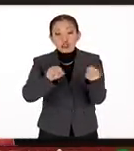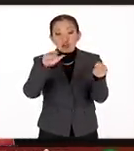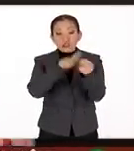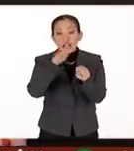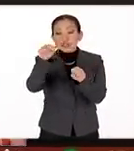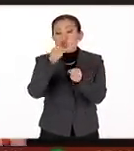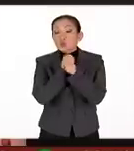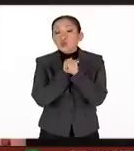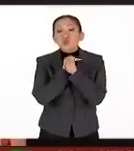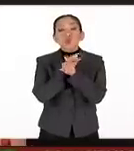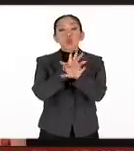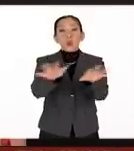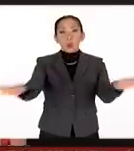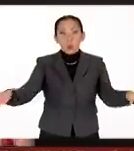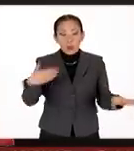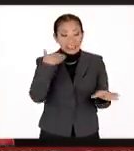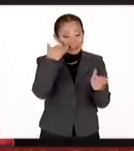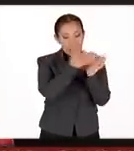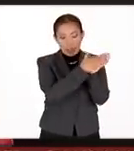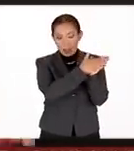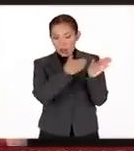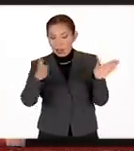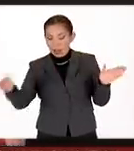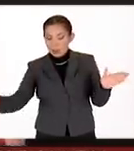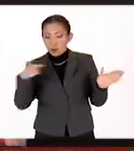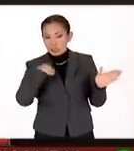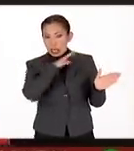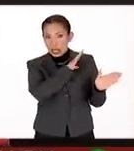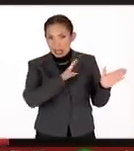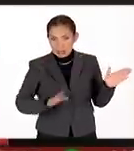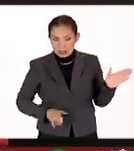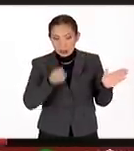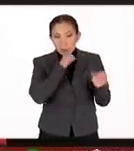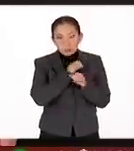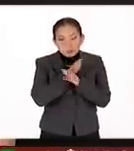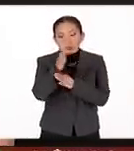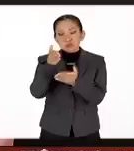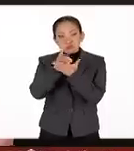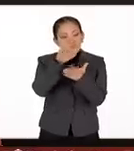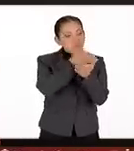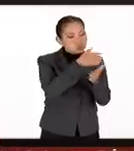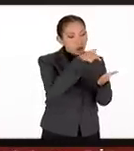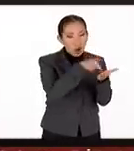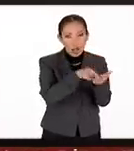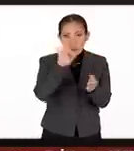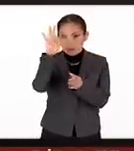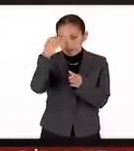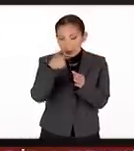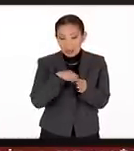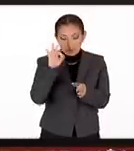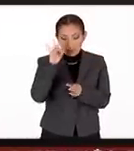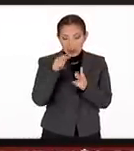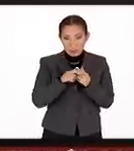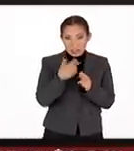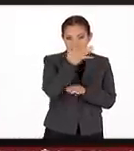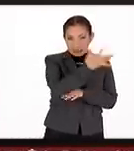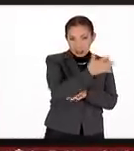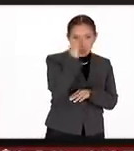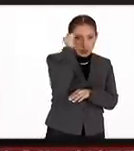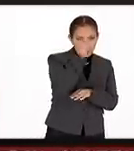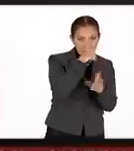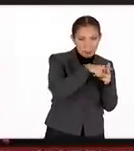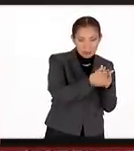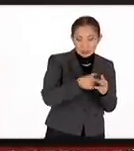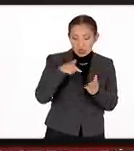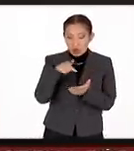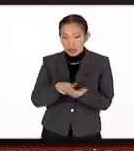su difusión durante el periodo que comprende ya las campañas tanto Federal como local recordemos que la Federal empezó ya el 5 de abril y